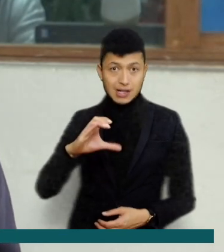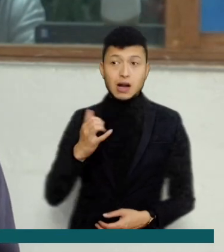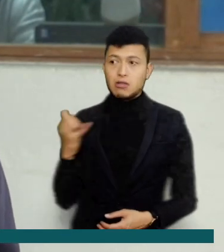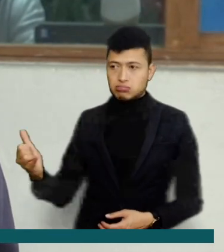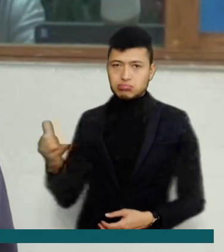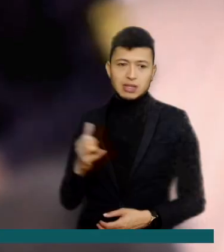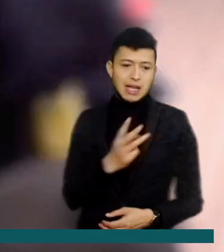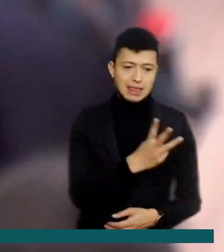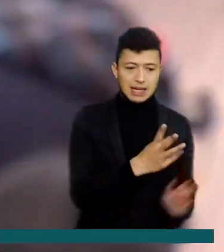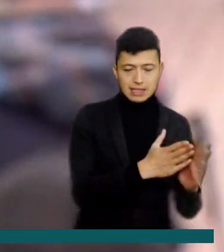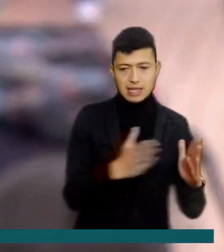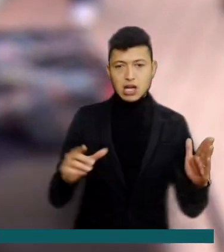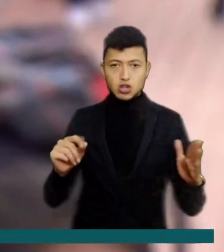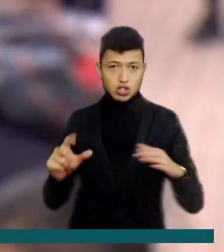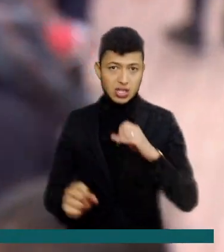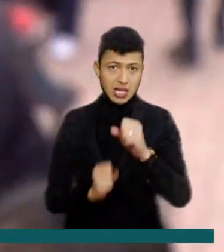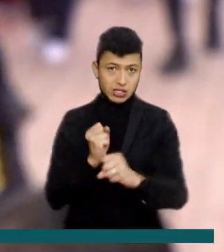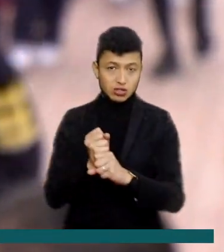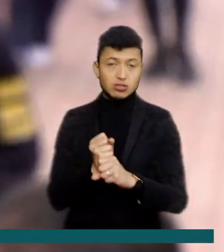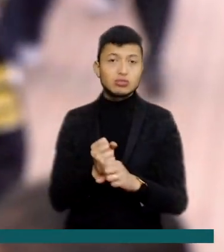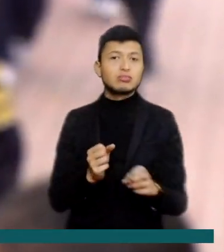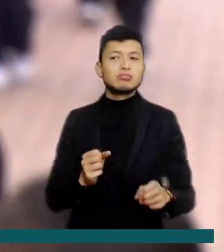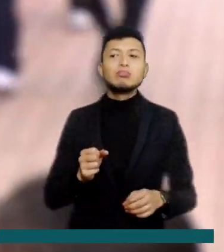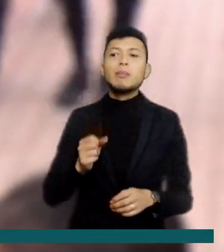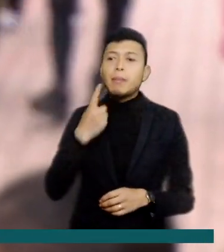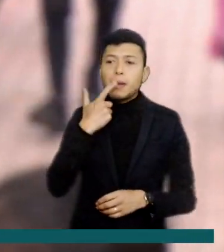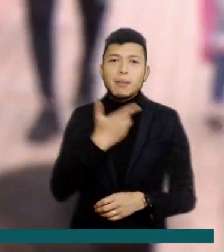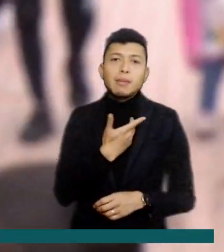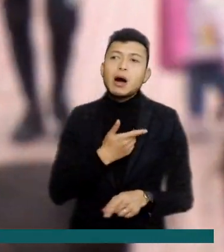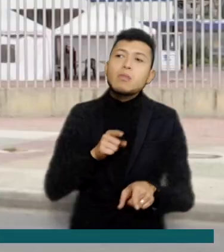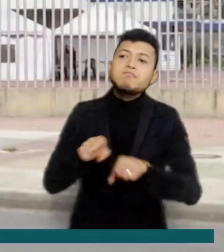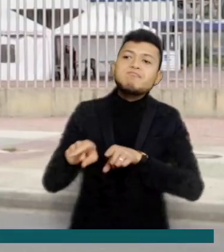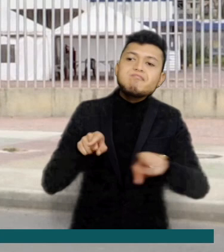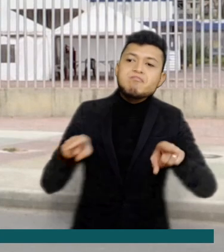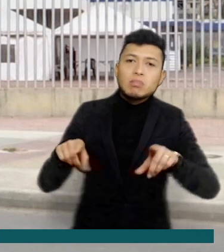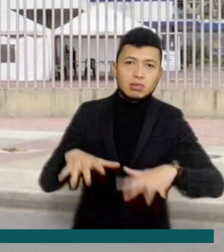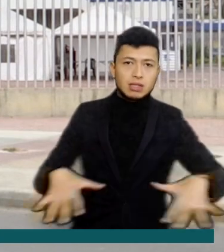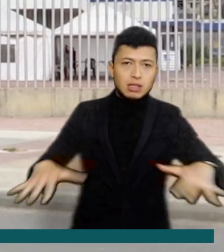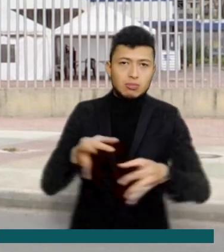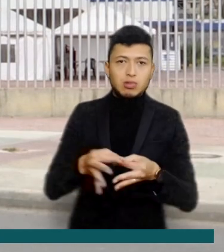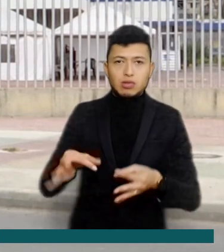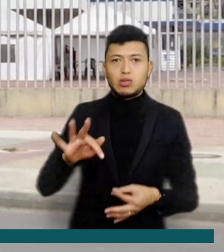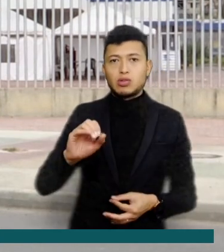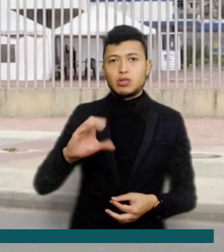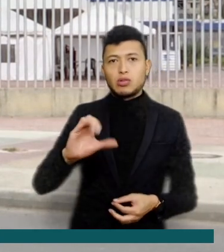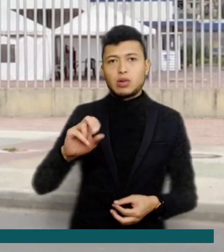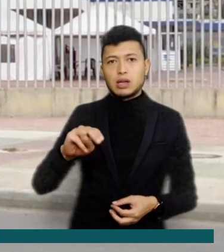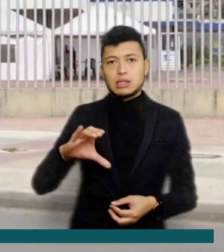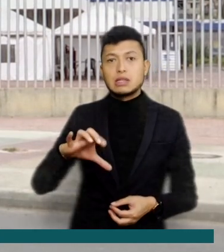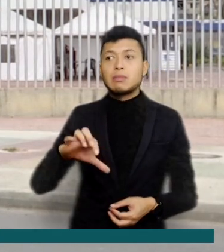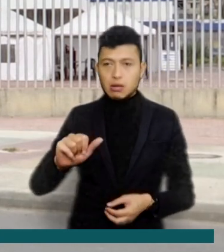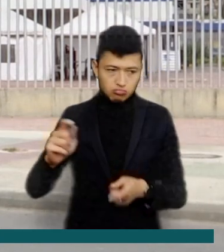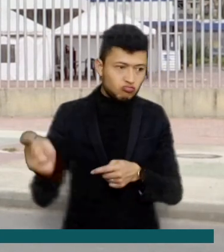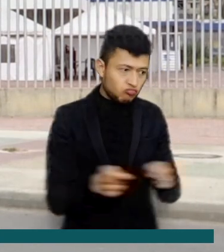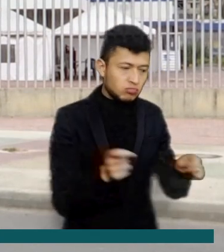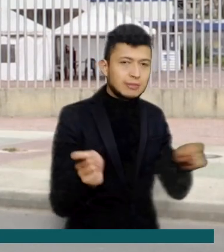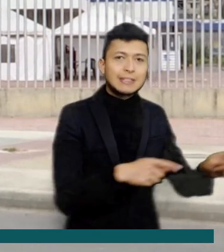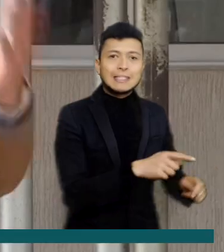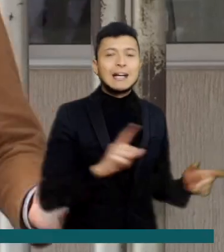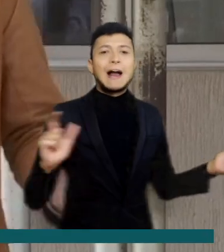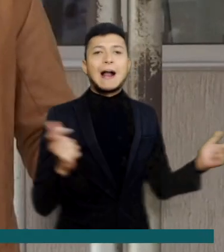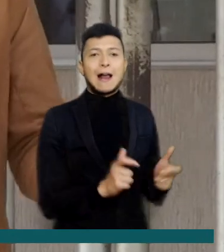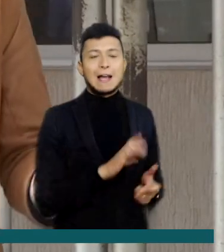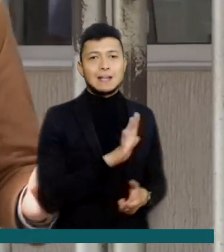3 y 11 años, porque puedo decir que los padres de Tocancipá están llevando a sus niños a vacunar al hospital Nuestra Señora del Tránsito.